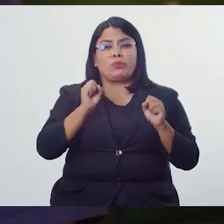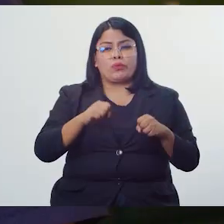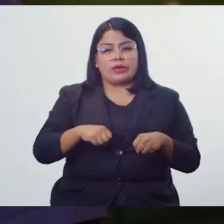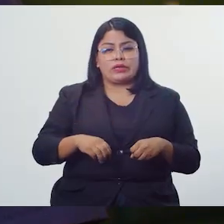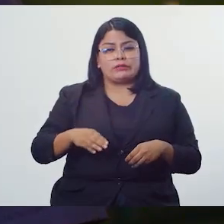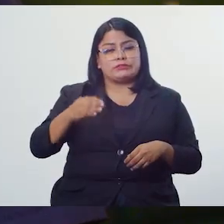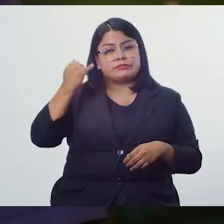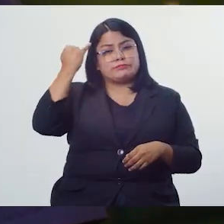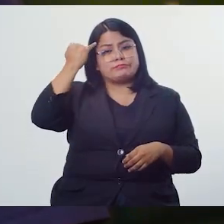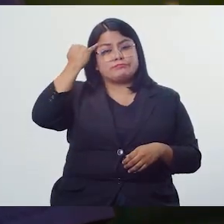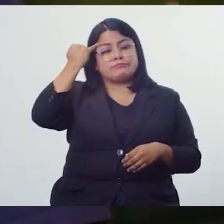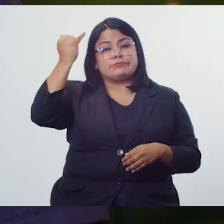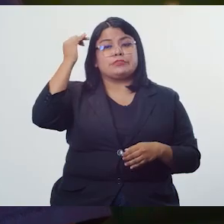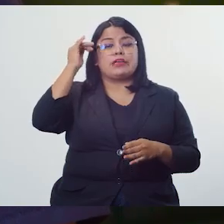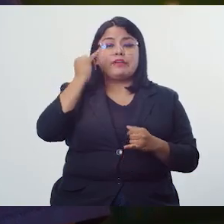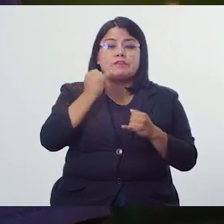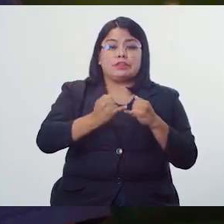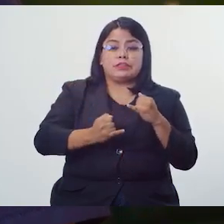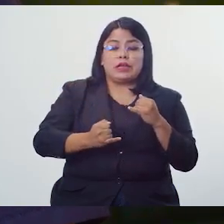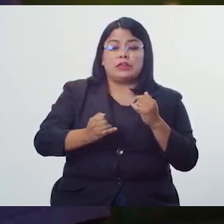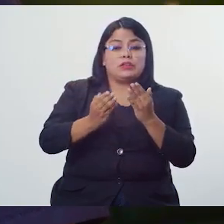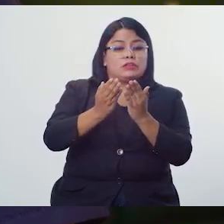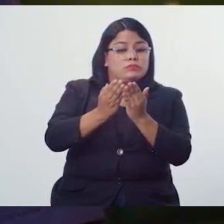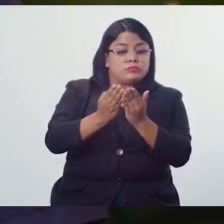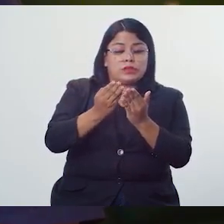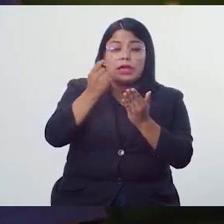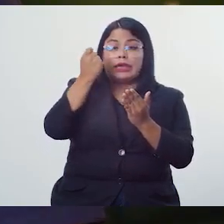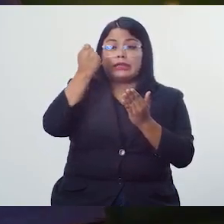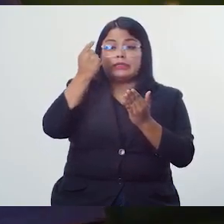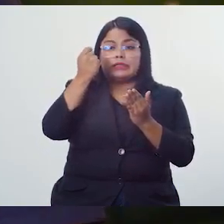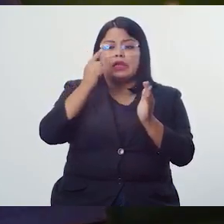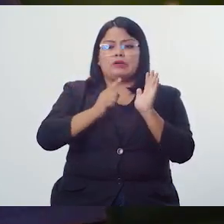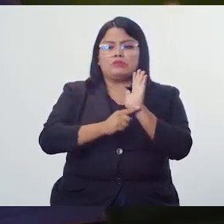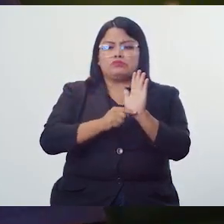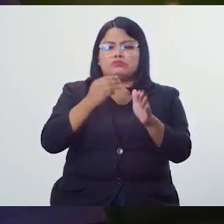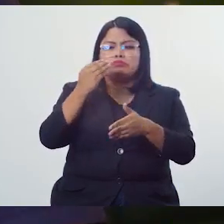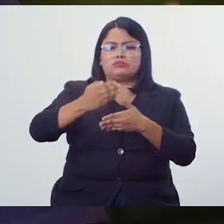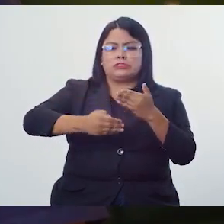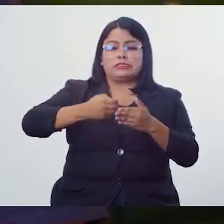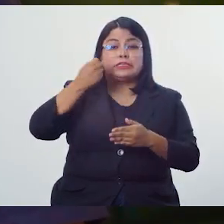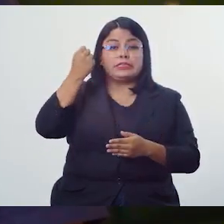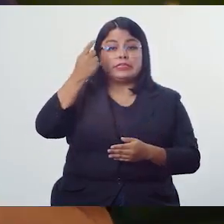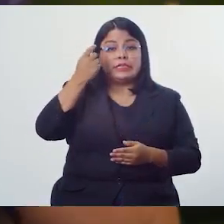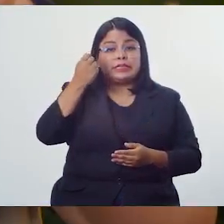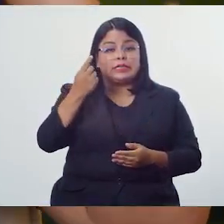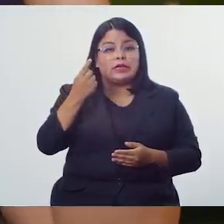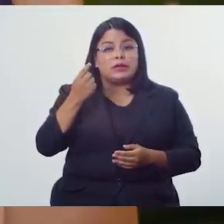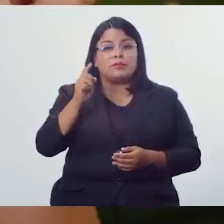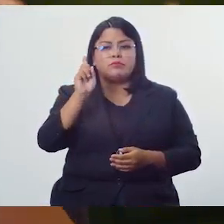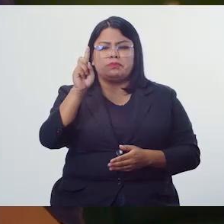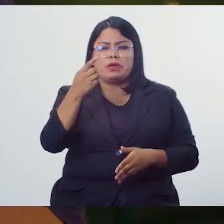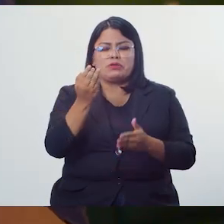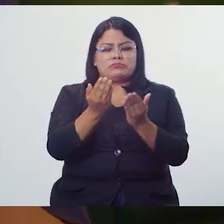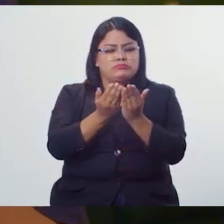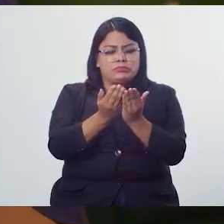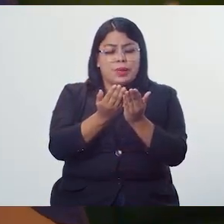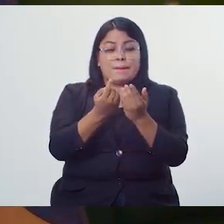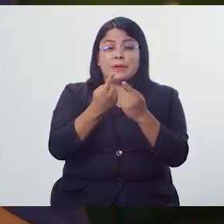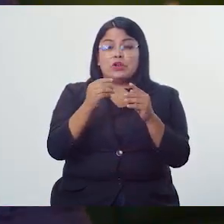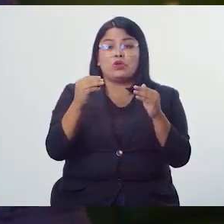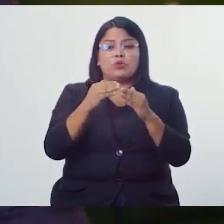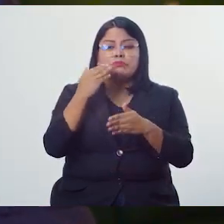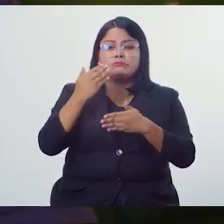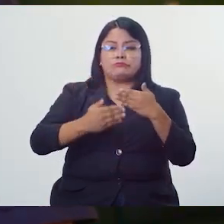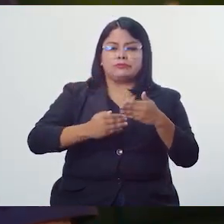sacar conclusiones de lo leído. Aquí podemos comprobar que en este proceso de la comprensión implica la fase de lectura, pero